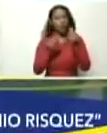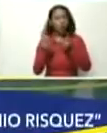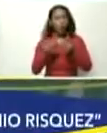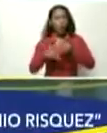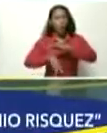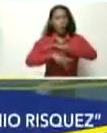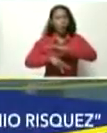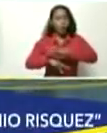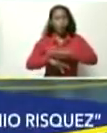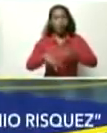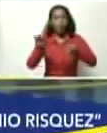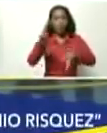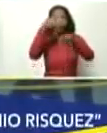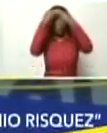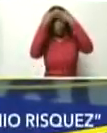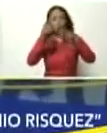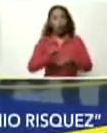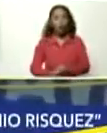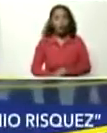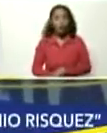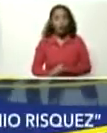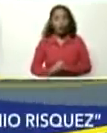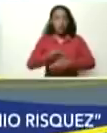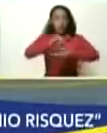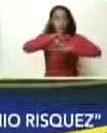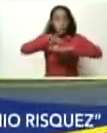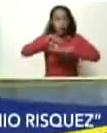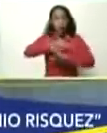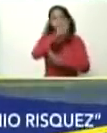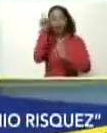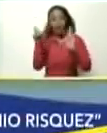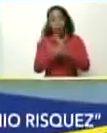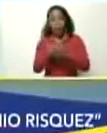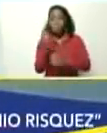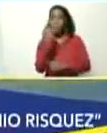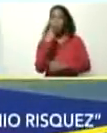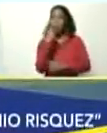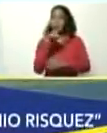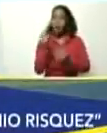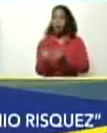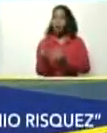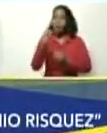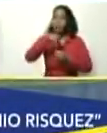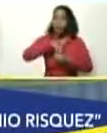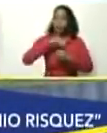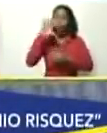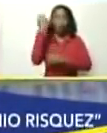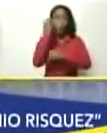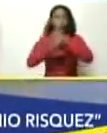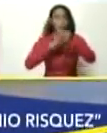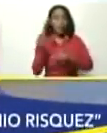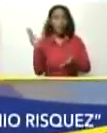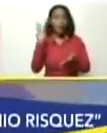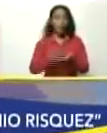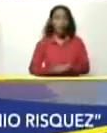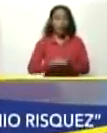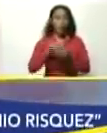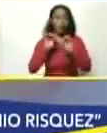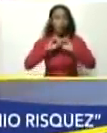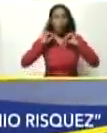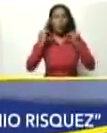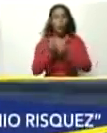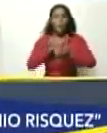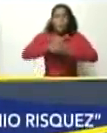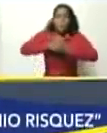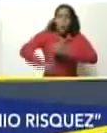pediatría, traumatología, cirugía general, medicina interna, logramos logramos también establecer una sala de